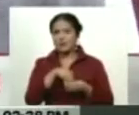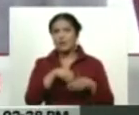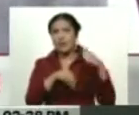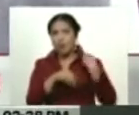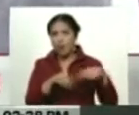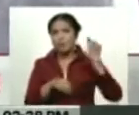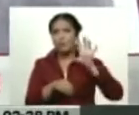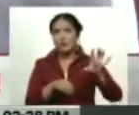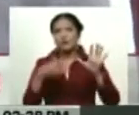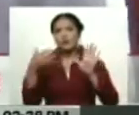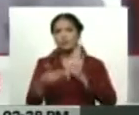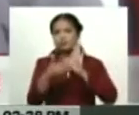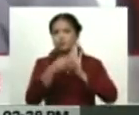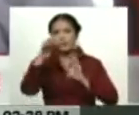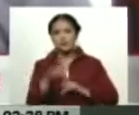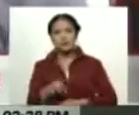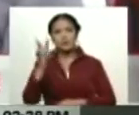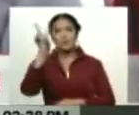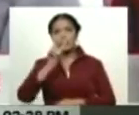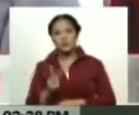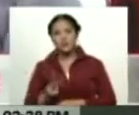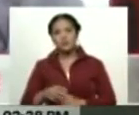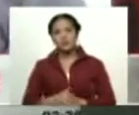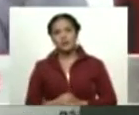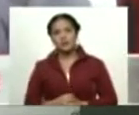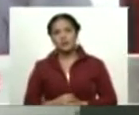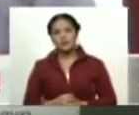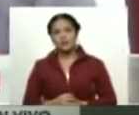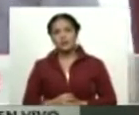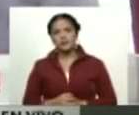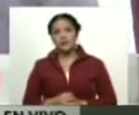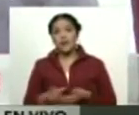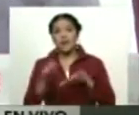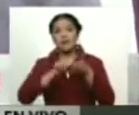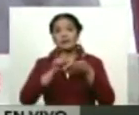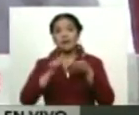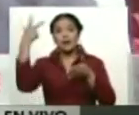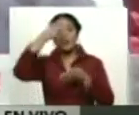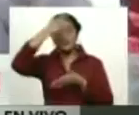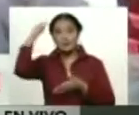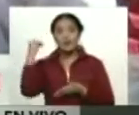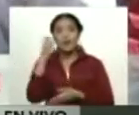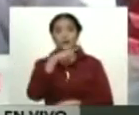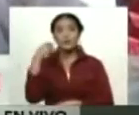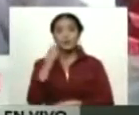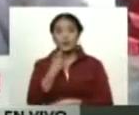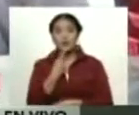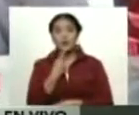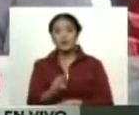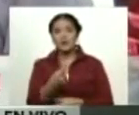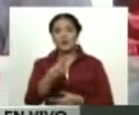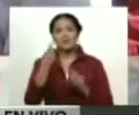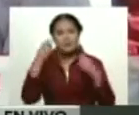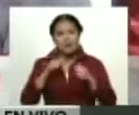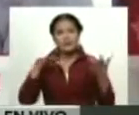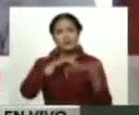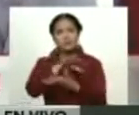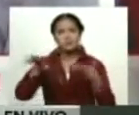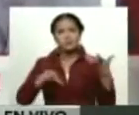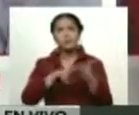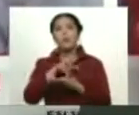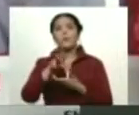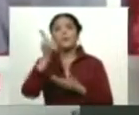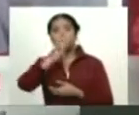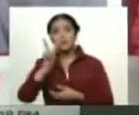que ha habido sobre Venezuela? Y dice textualmente ese comunicado de la Cancillería rusa, dice, los intentos de desestabilizar la situación en